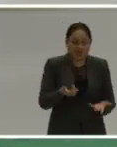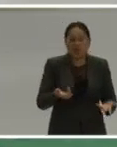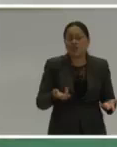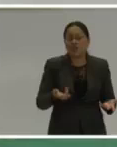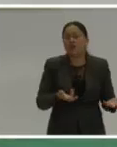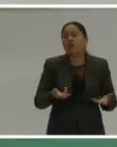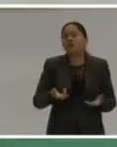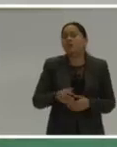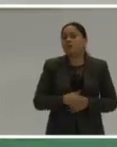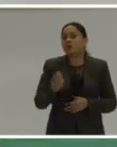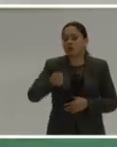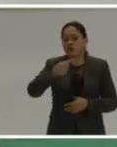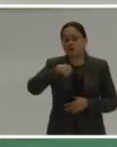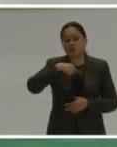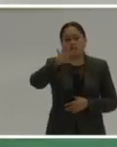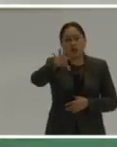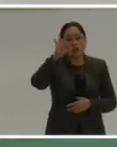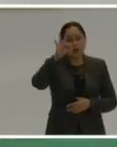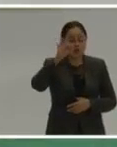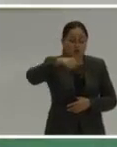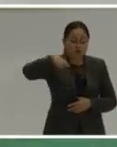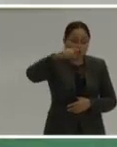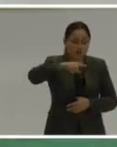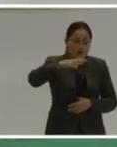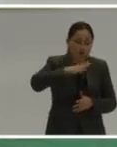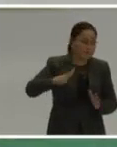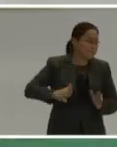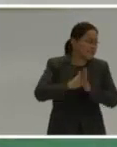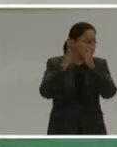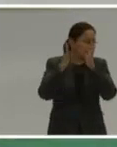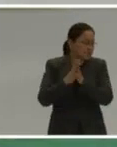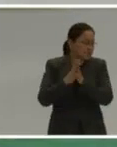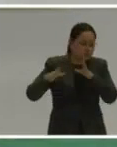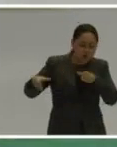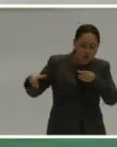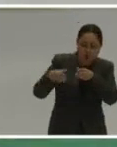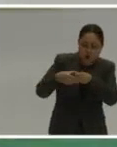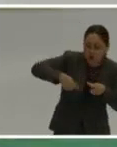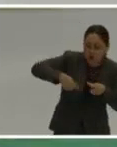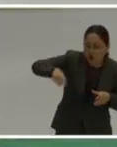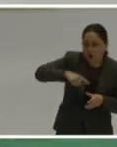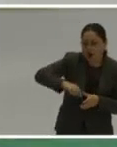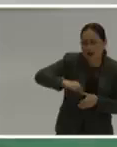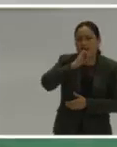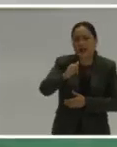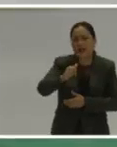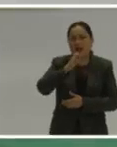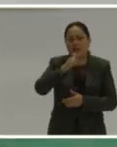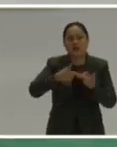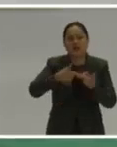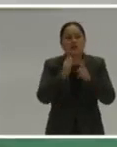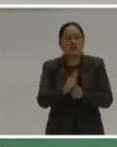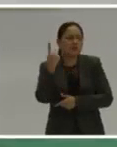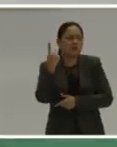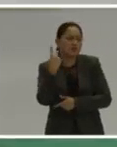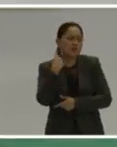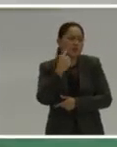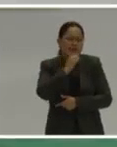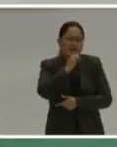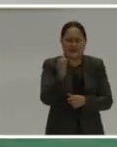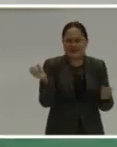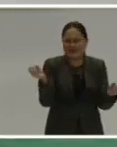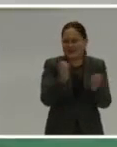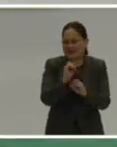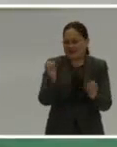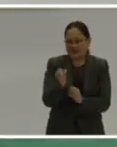dado, por eso es que queremos la participación directa. No había partidos políticos, porque los partidos nos hacen pelear